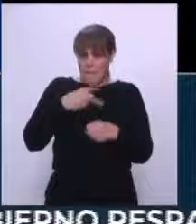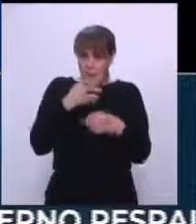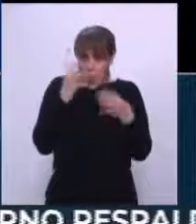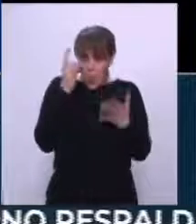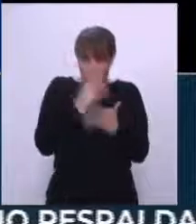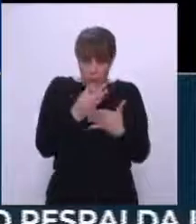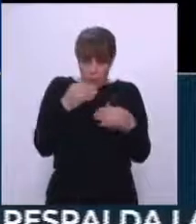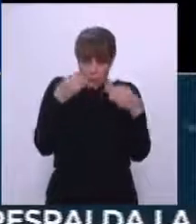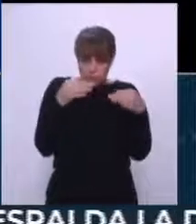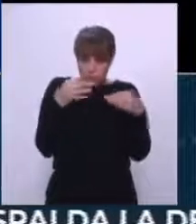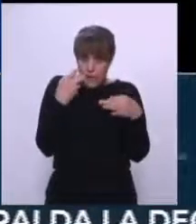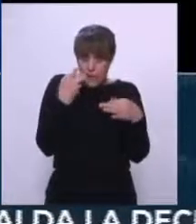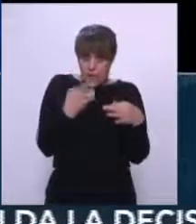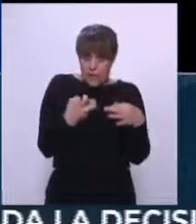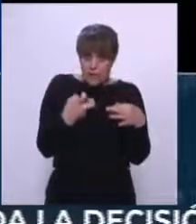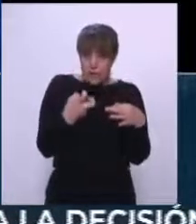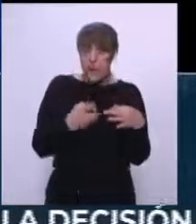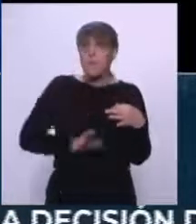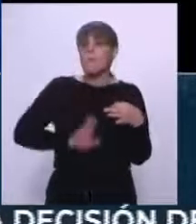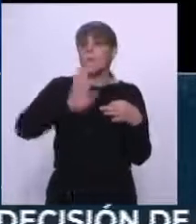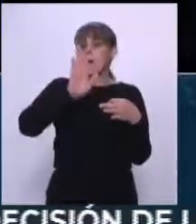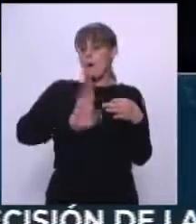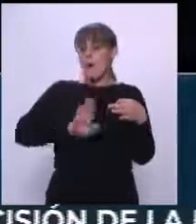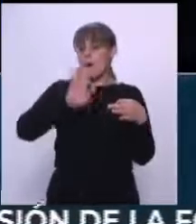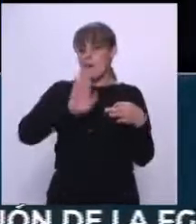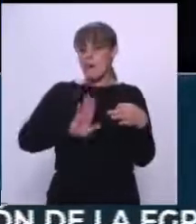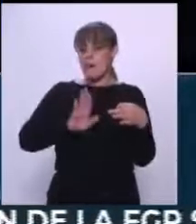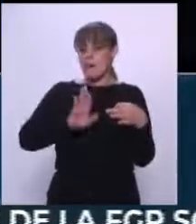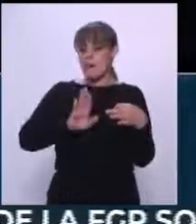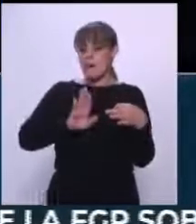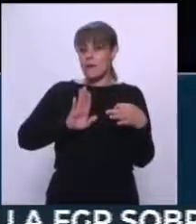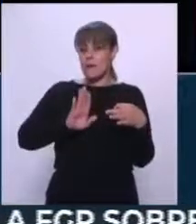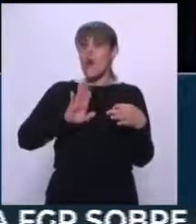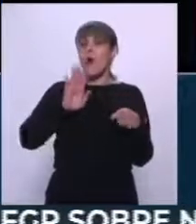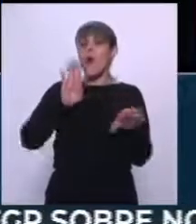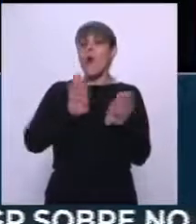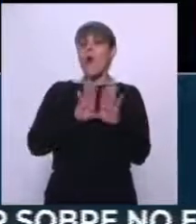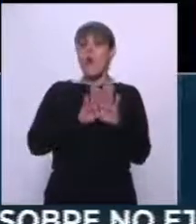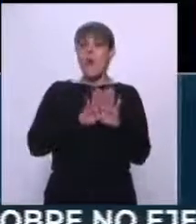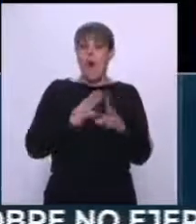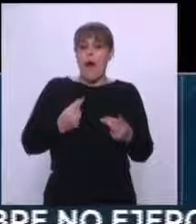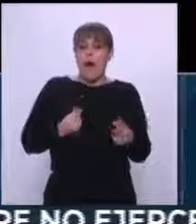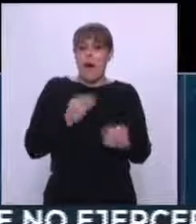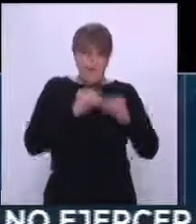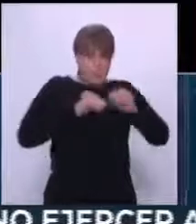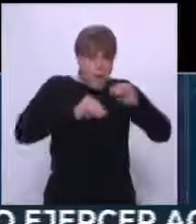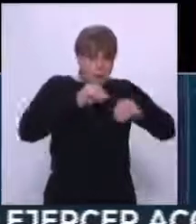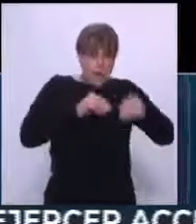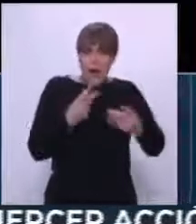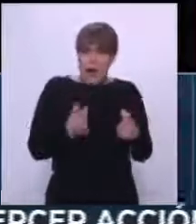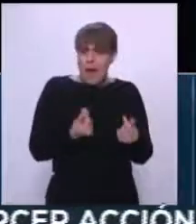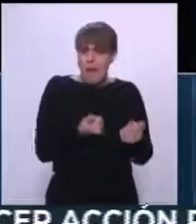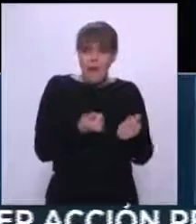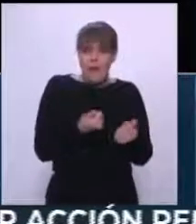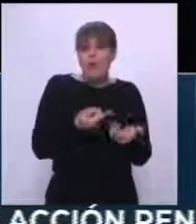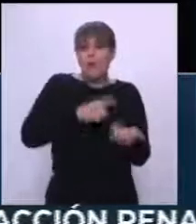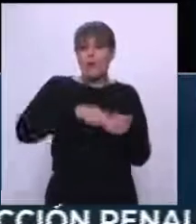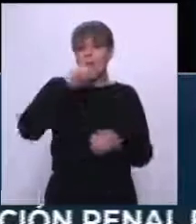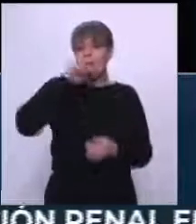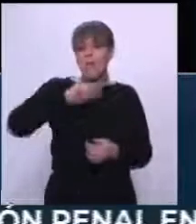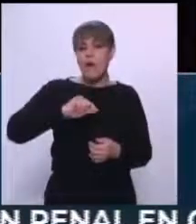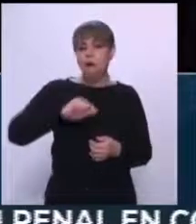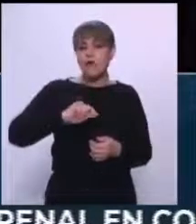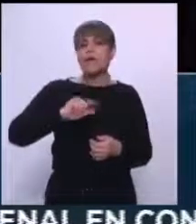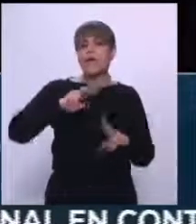poco, pues sí pareciera ser que se integró de manera apresurada y pues con muchas fallas, ¿no? Débil.